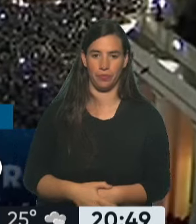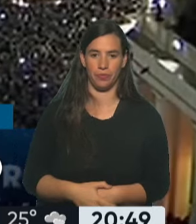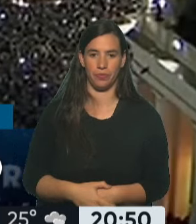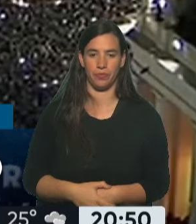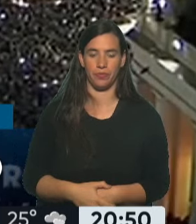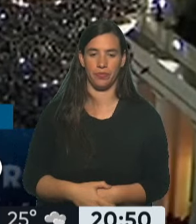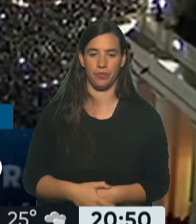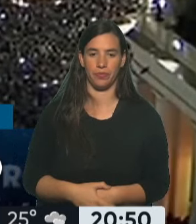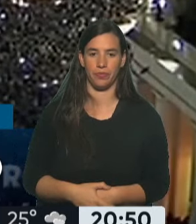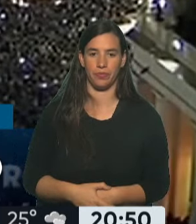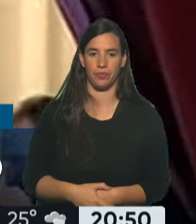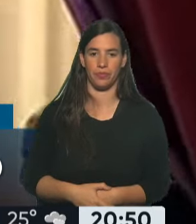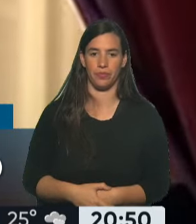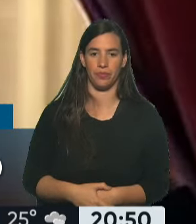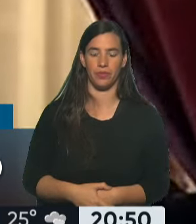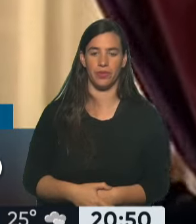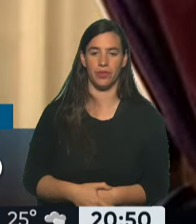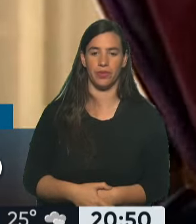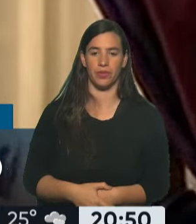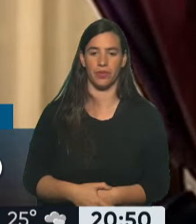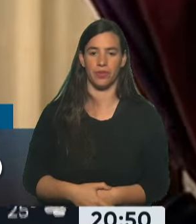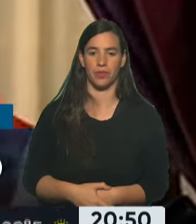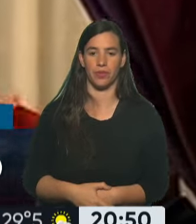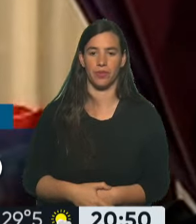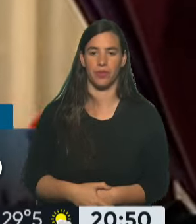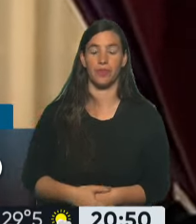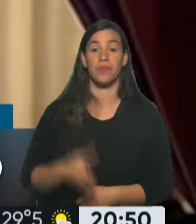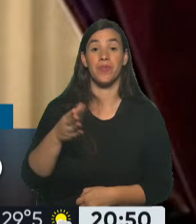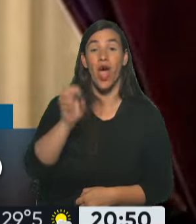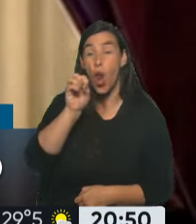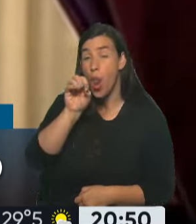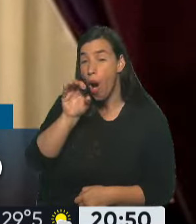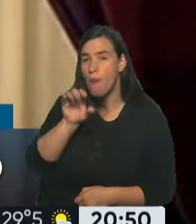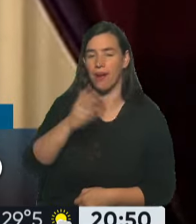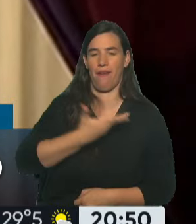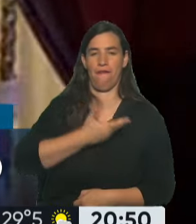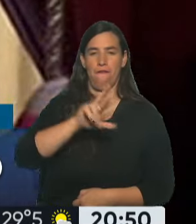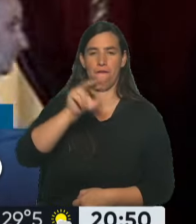Qui sibi nomen imposuit Franciscum.